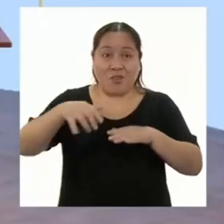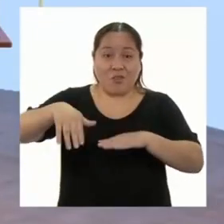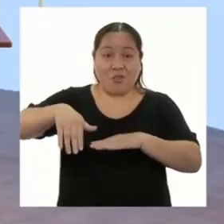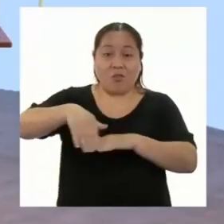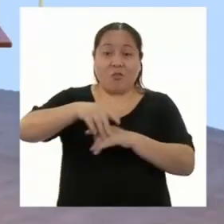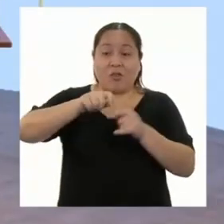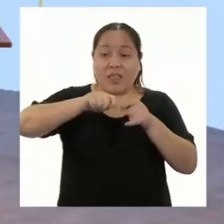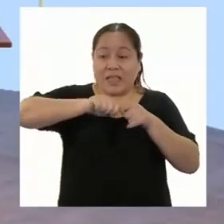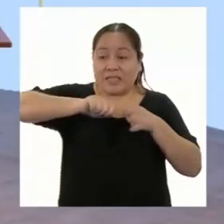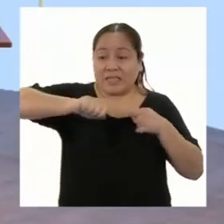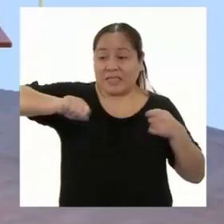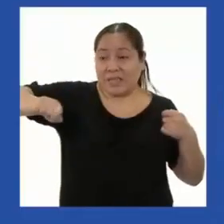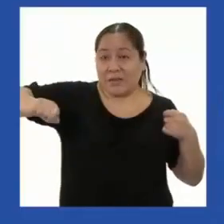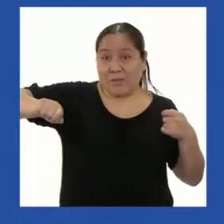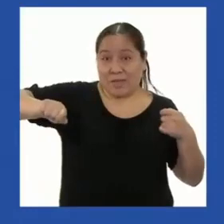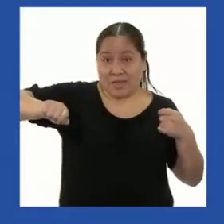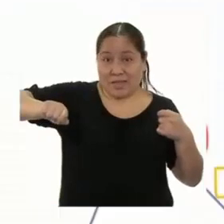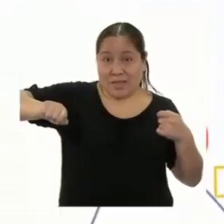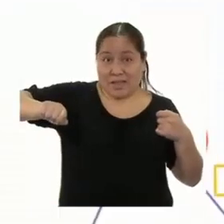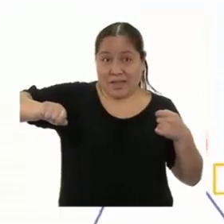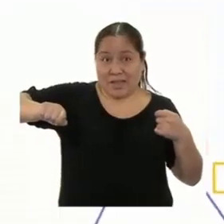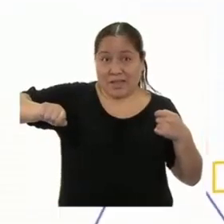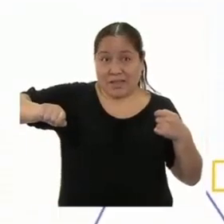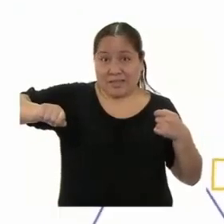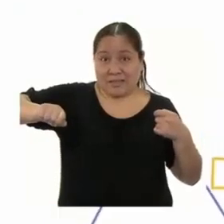cinta métrica